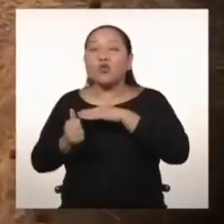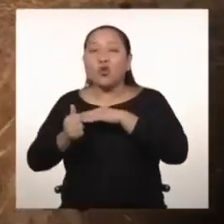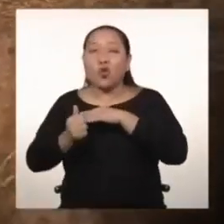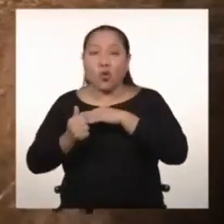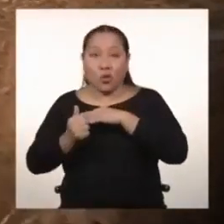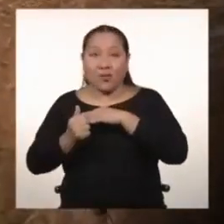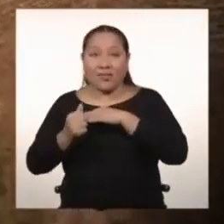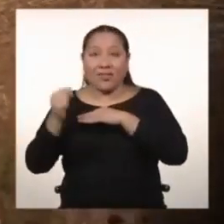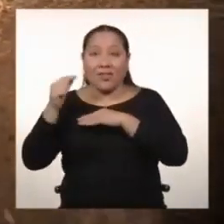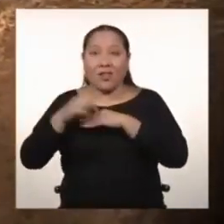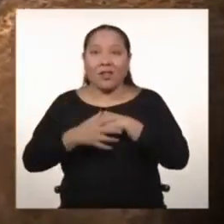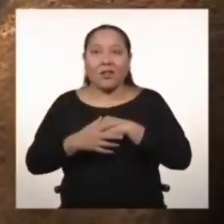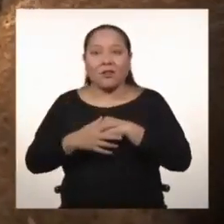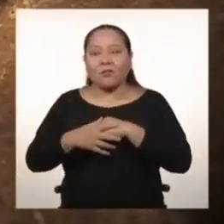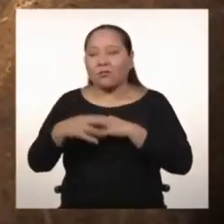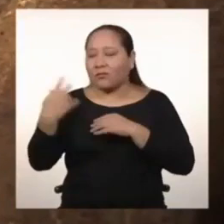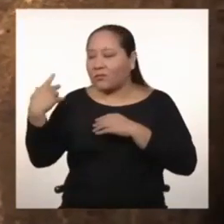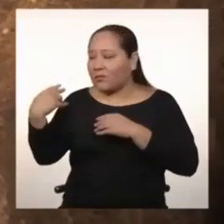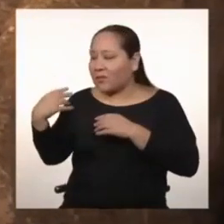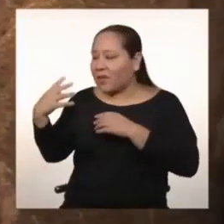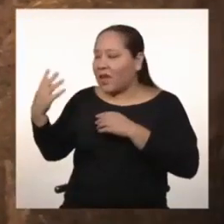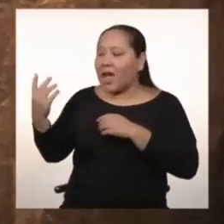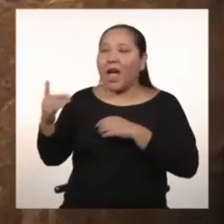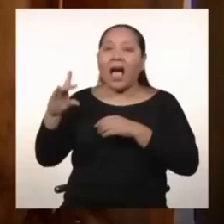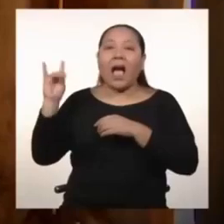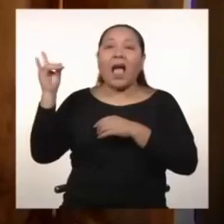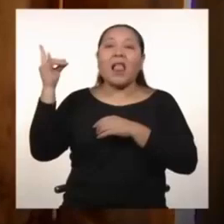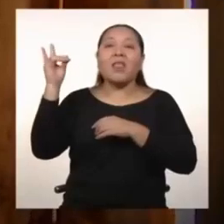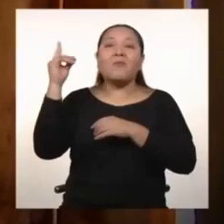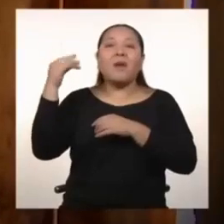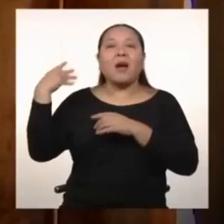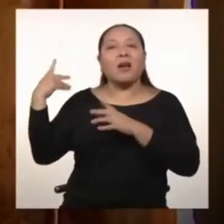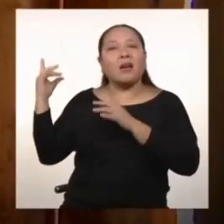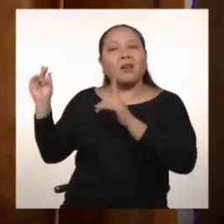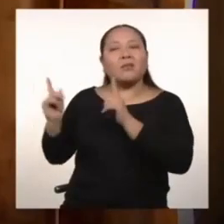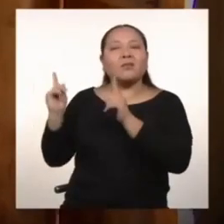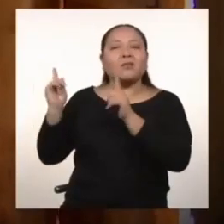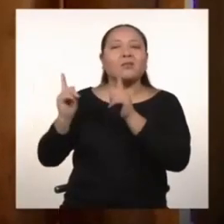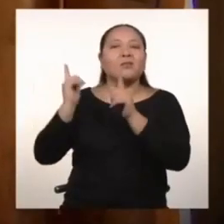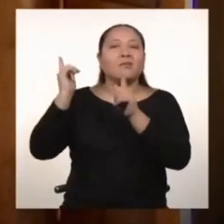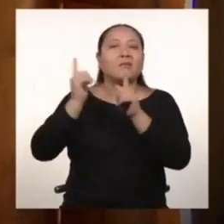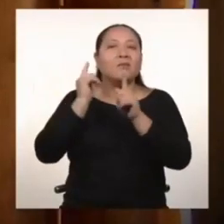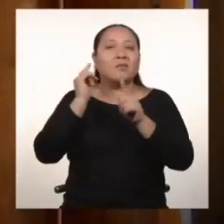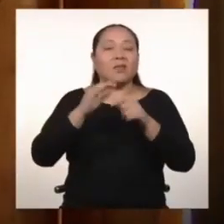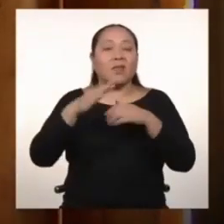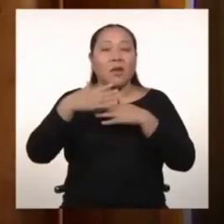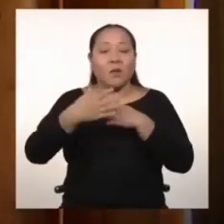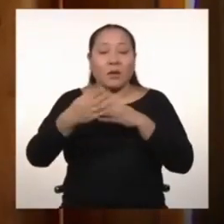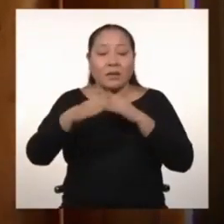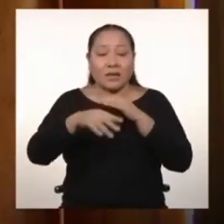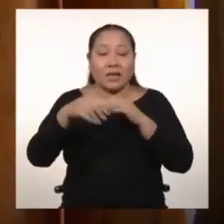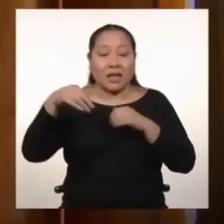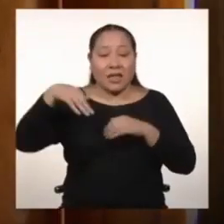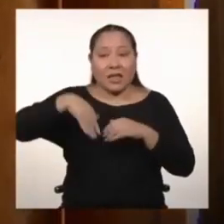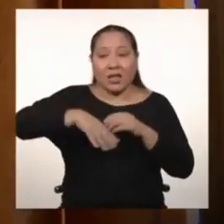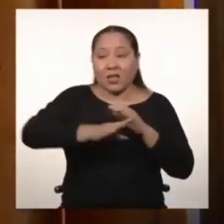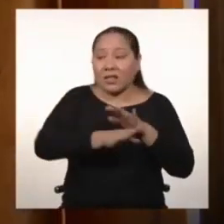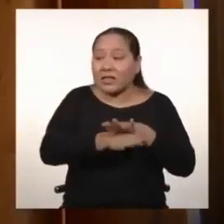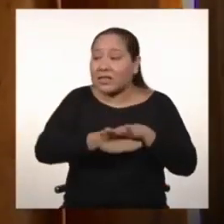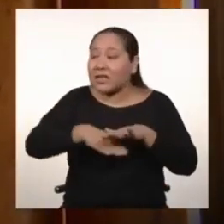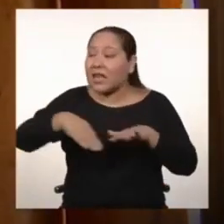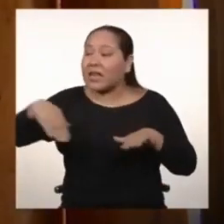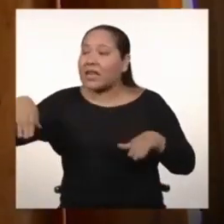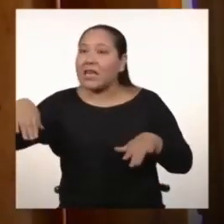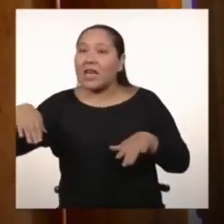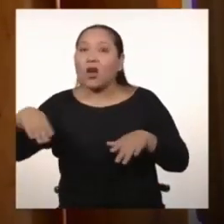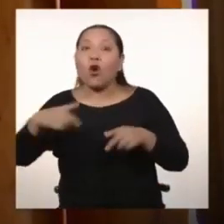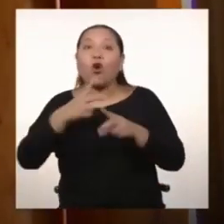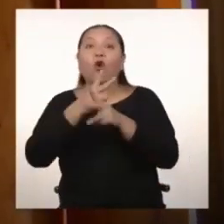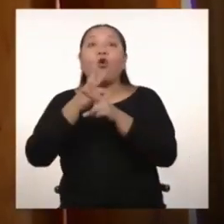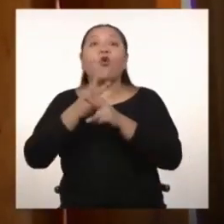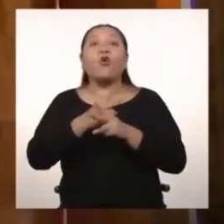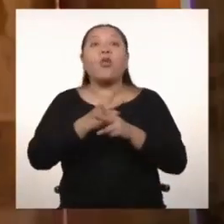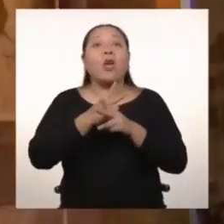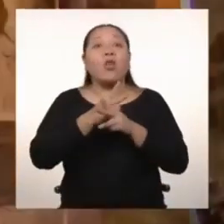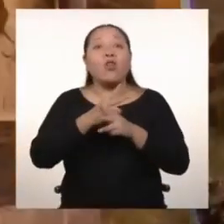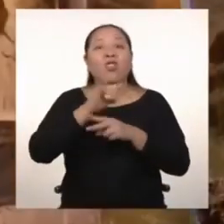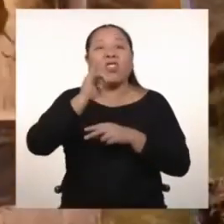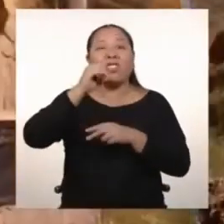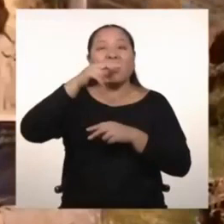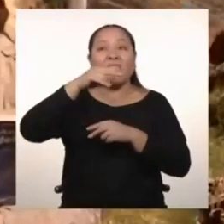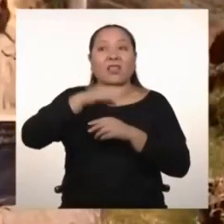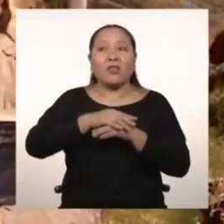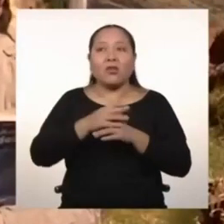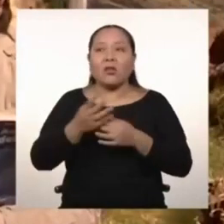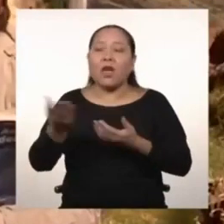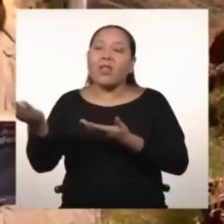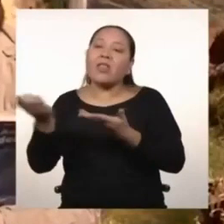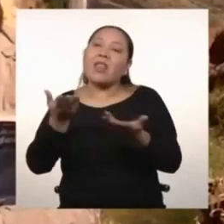pastor de oro seguido por sus alpacas blancas. Posteriormente, saldría el niño a la calle acompañado por los criados indios a traer agua del